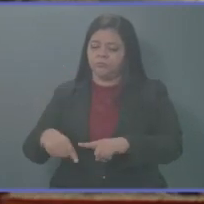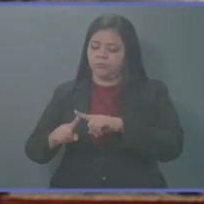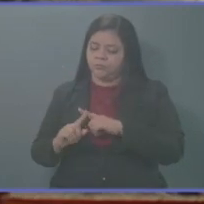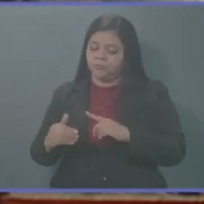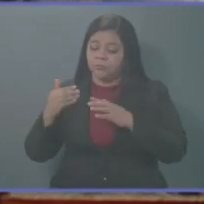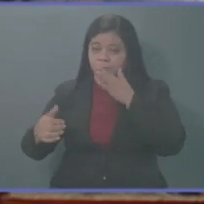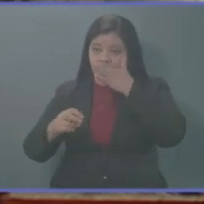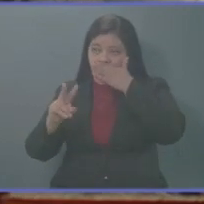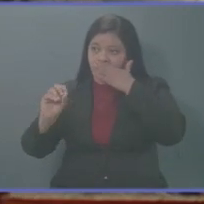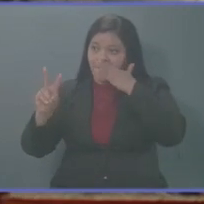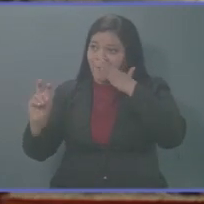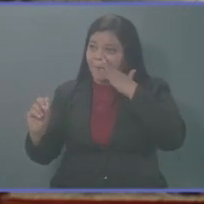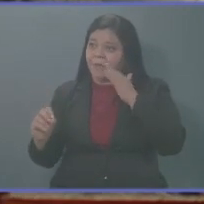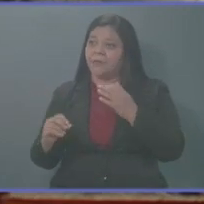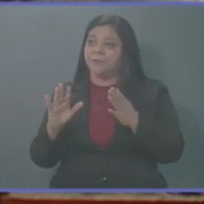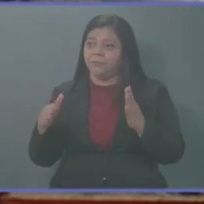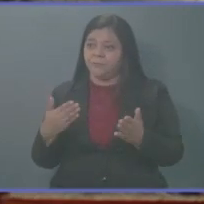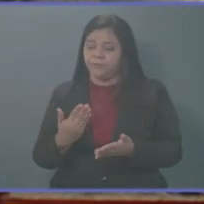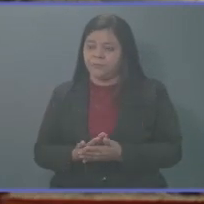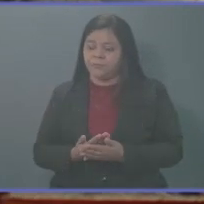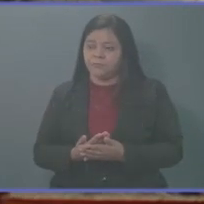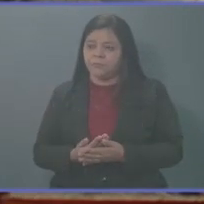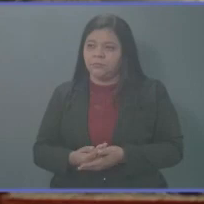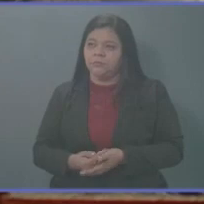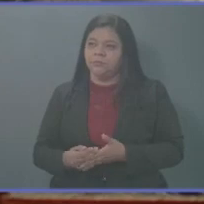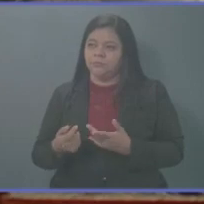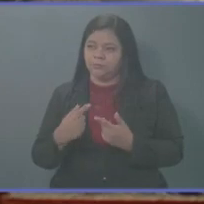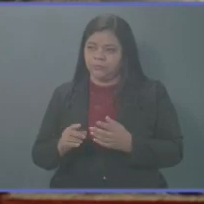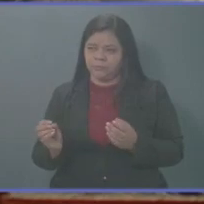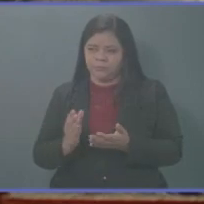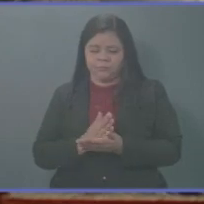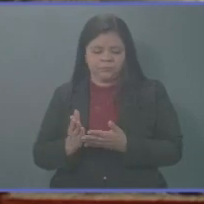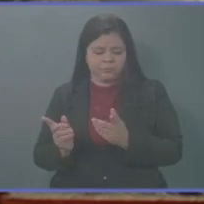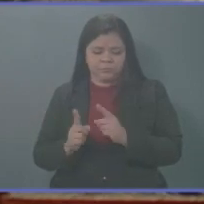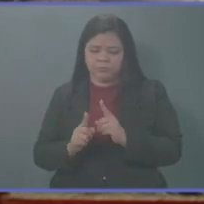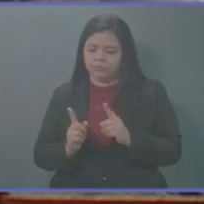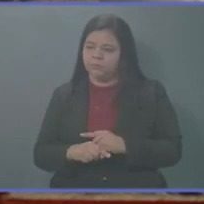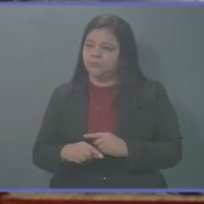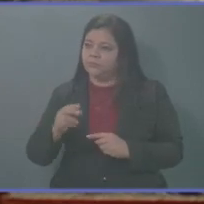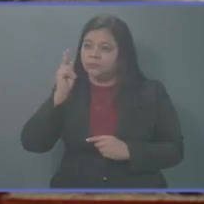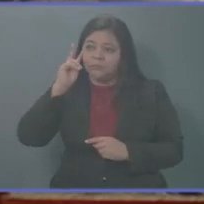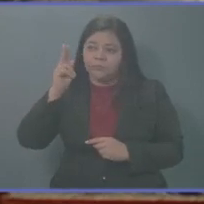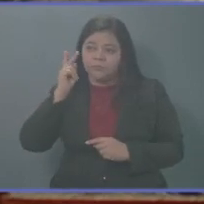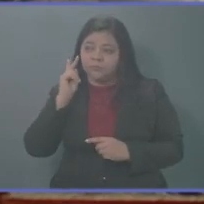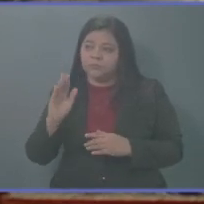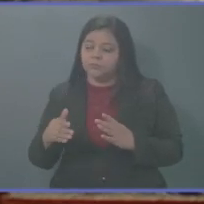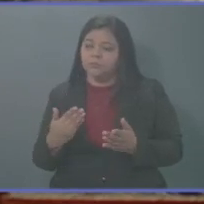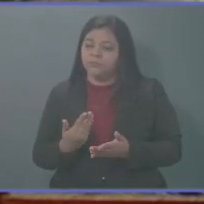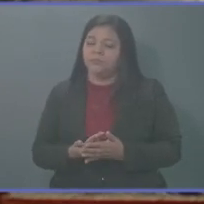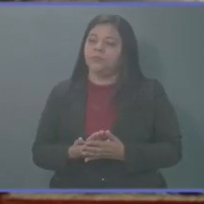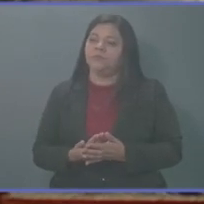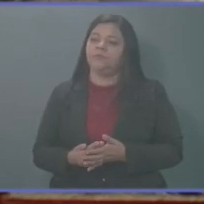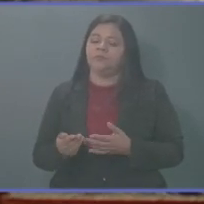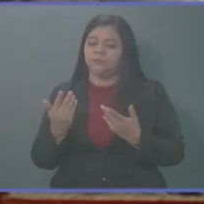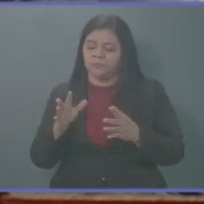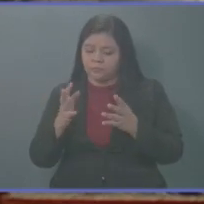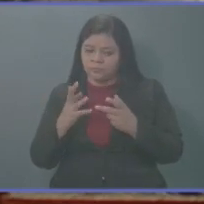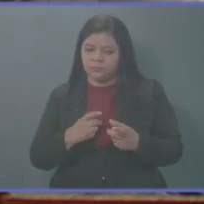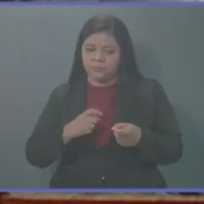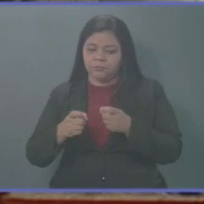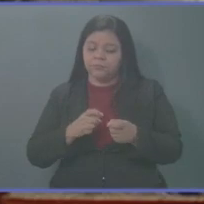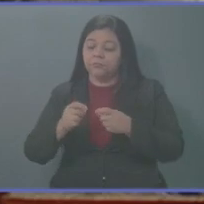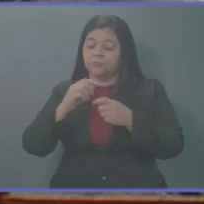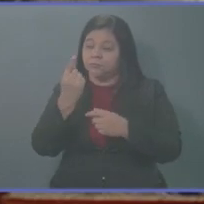2020 en su totalidad y sin variación alguna, el cual contiene disposiciones transitorias para regular el retorno